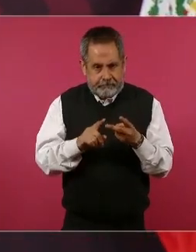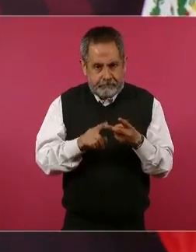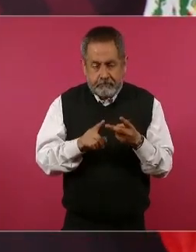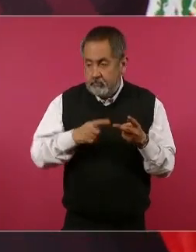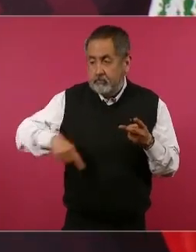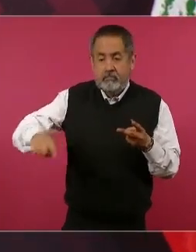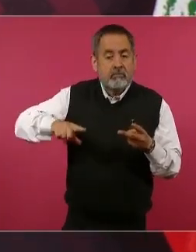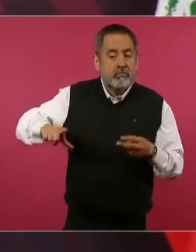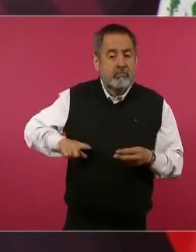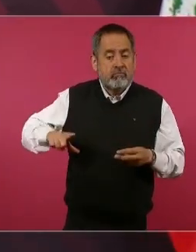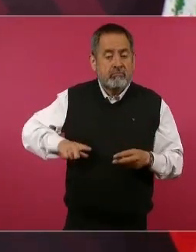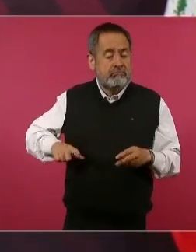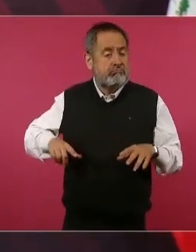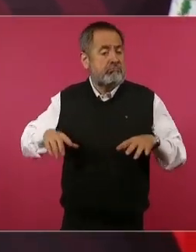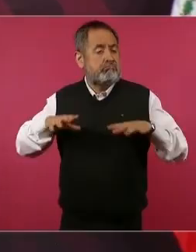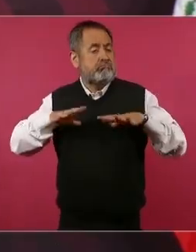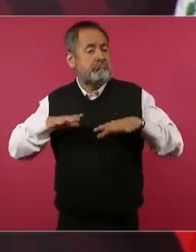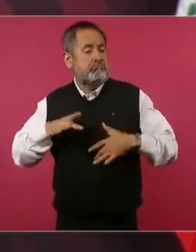ostentoso,